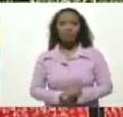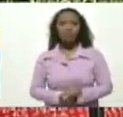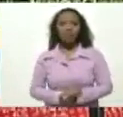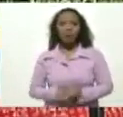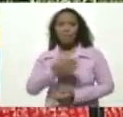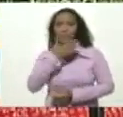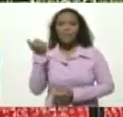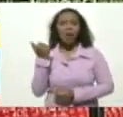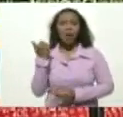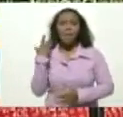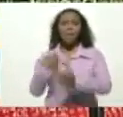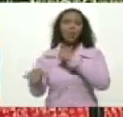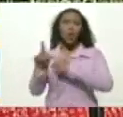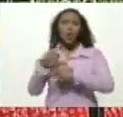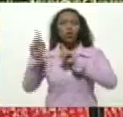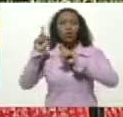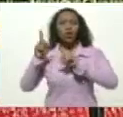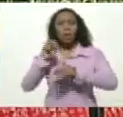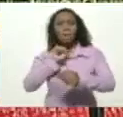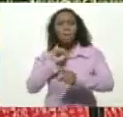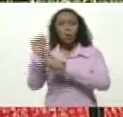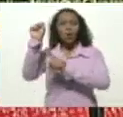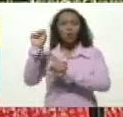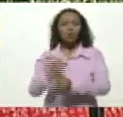mejores lugares me han botado.